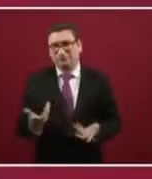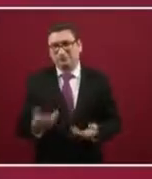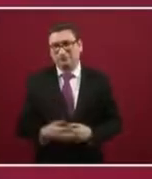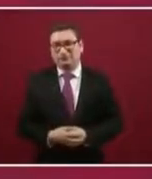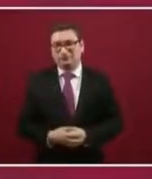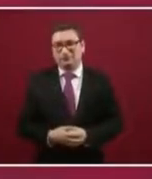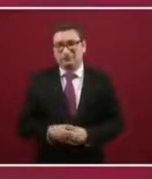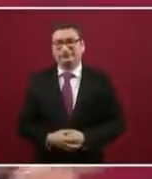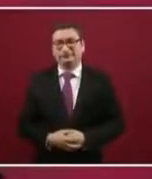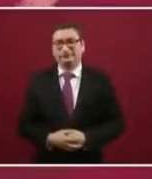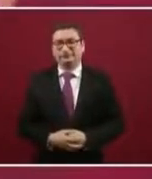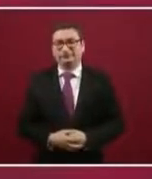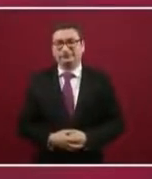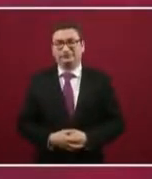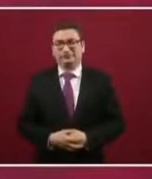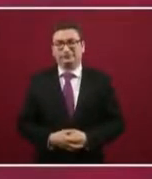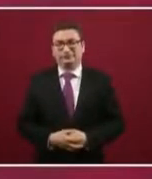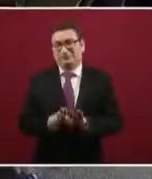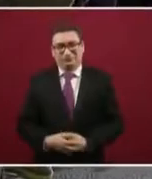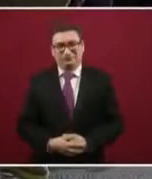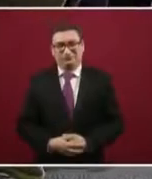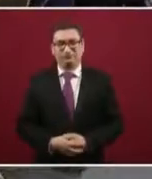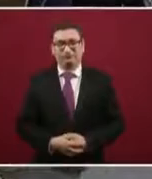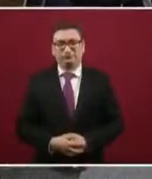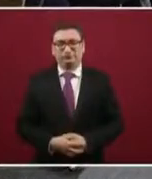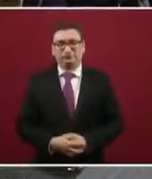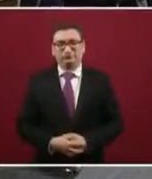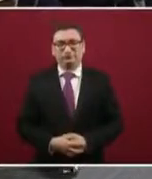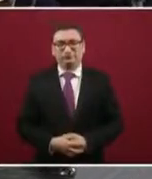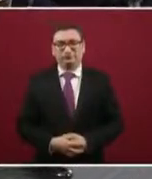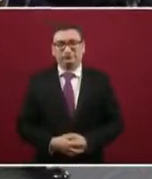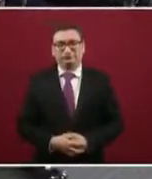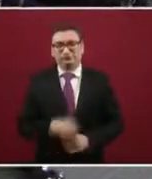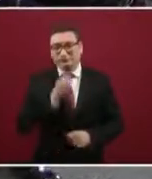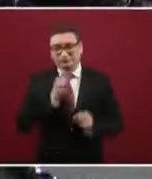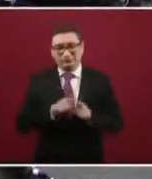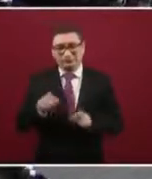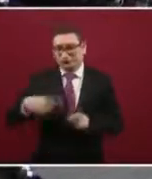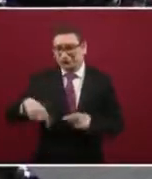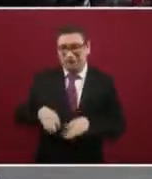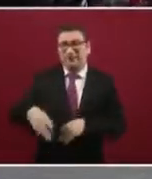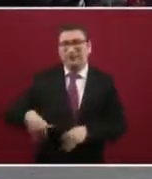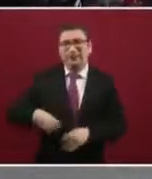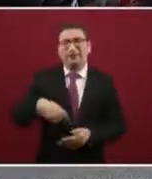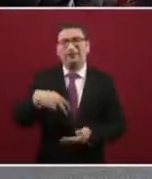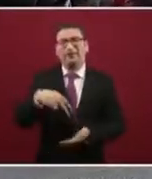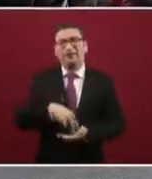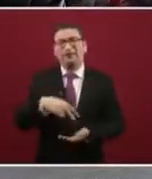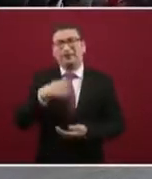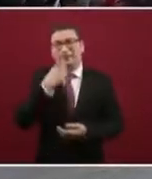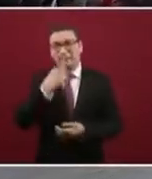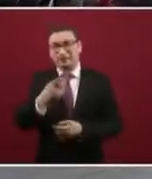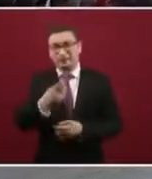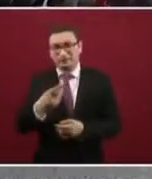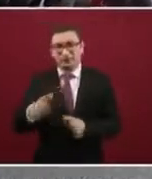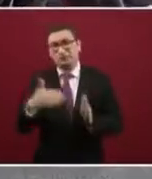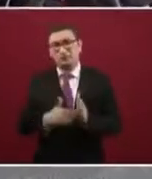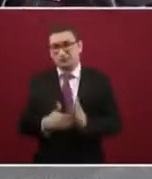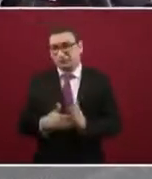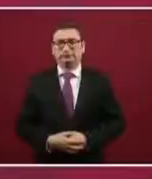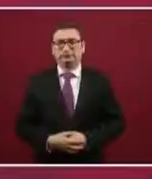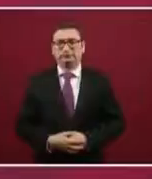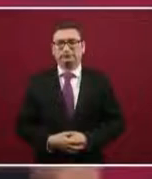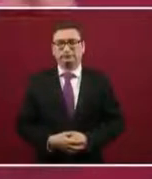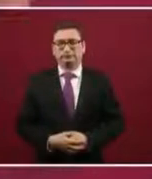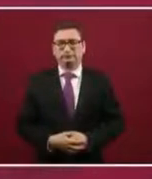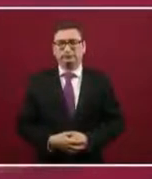un columnista. ¿Cómo vamos a hacer problemas de eso? Más, se trata de trabajadores, como aquí se dijo. Yo creo que recibían como 5, 6 mil pesos, 8